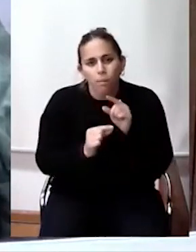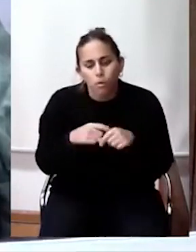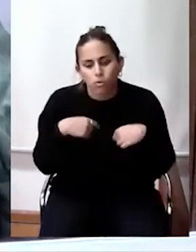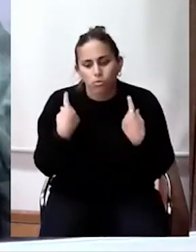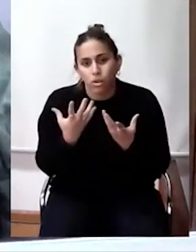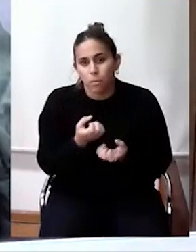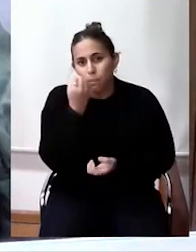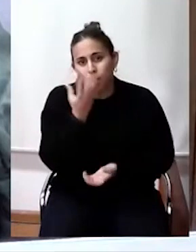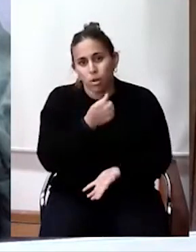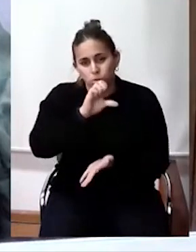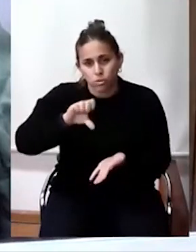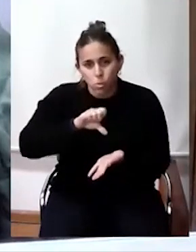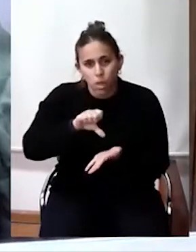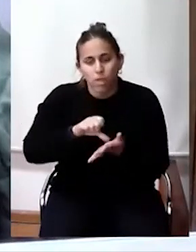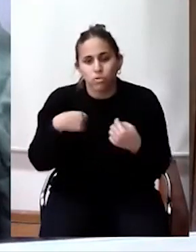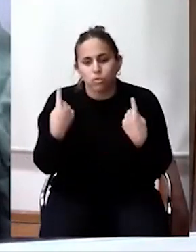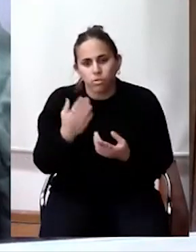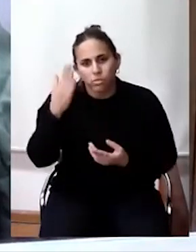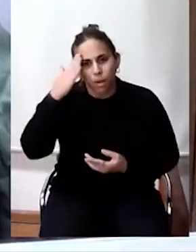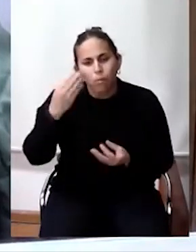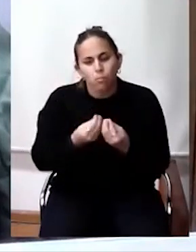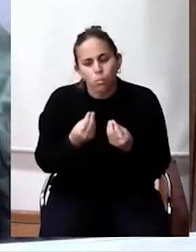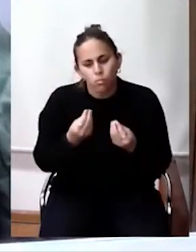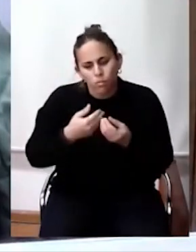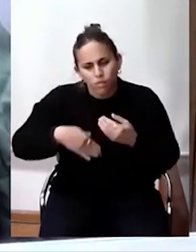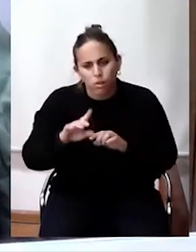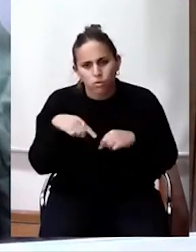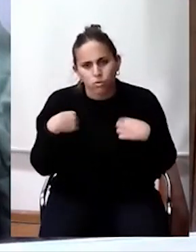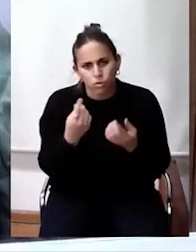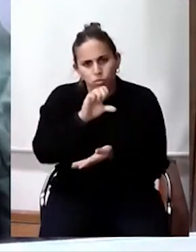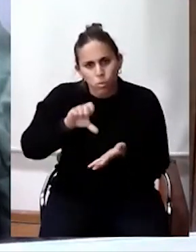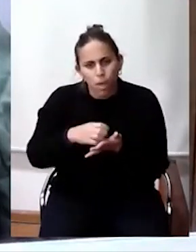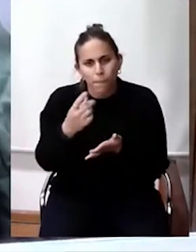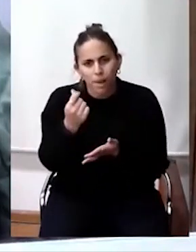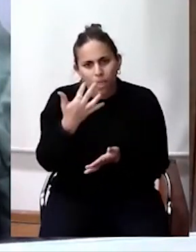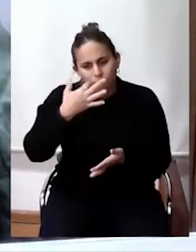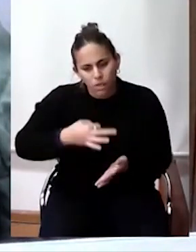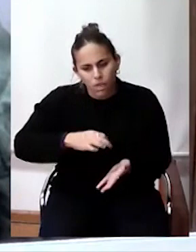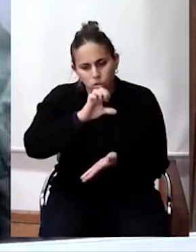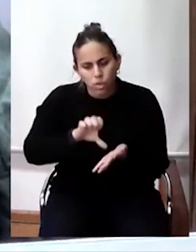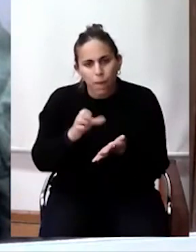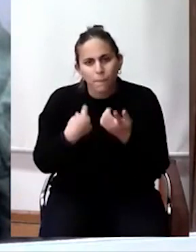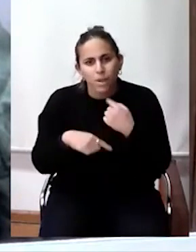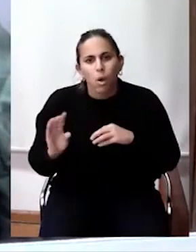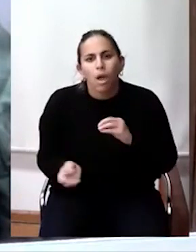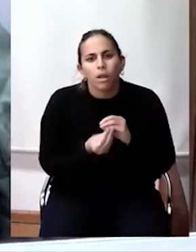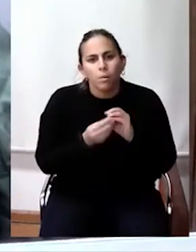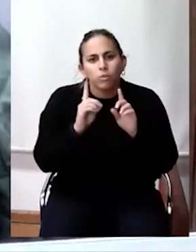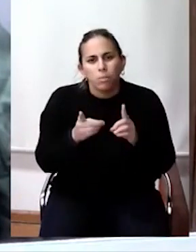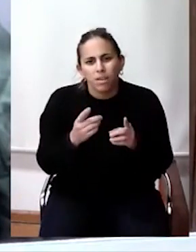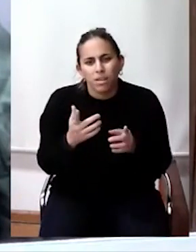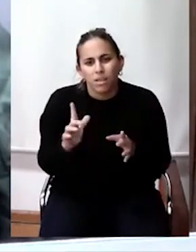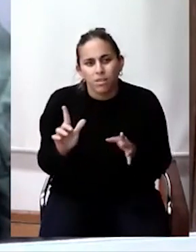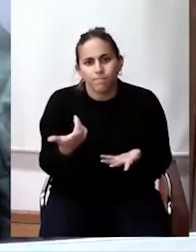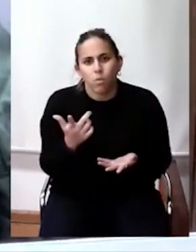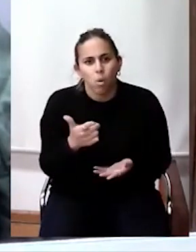ciudad hac realmente ciudad sabemos que faltan mucho para hacer ciudad del plata lo que sería una ciudad pero si a eso le agregamos la falta